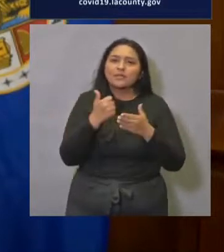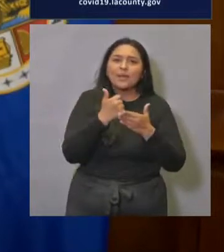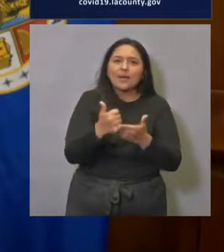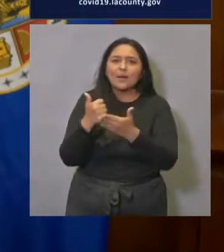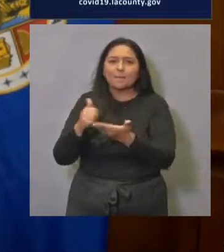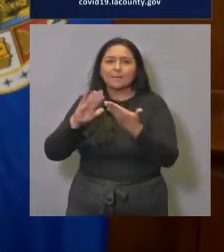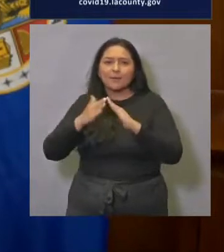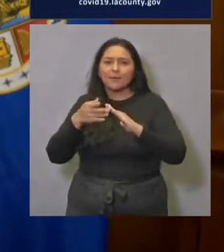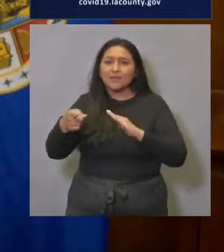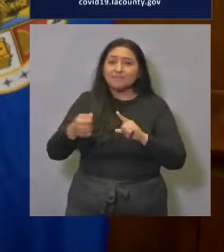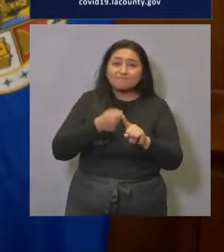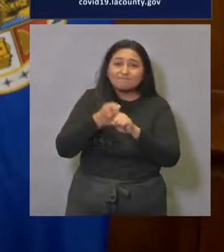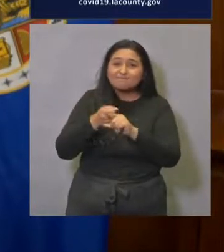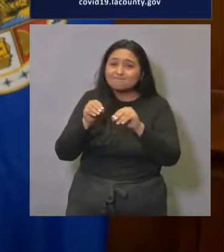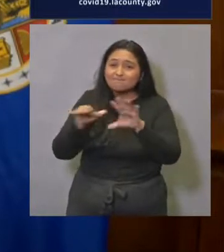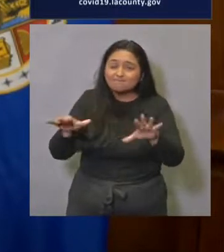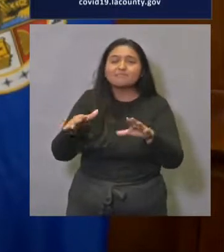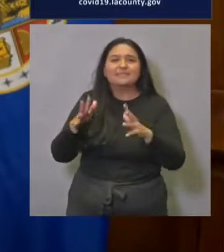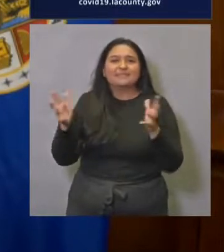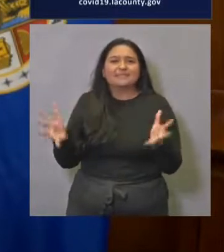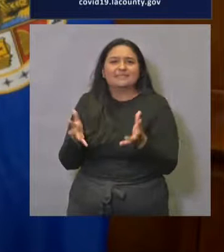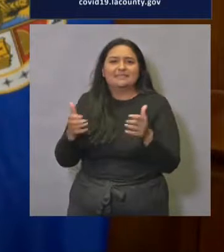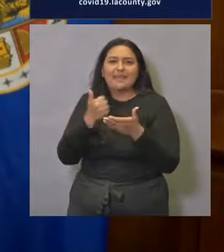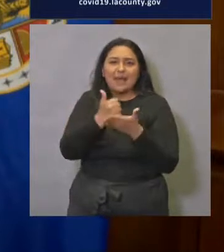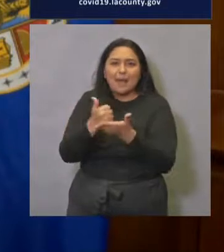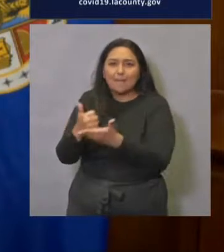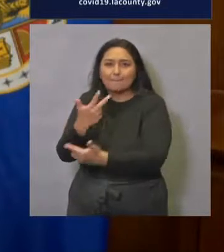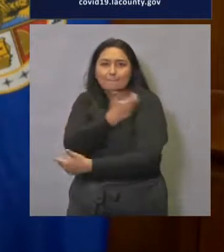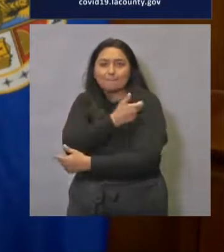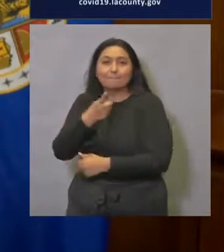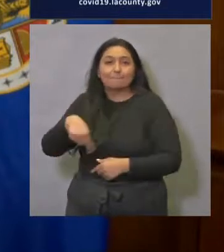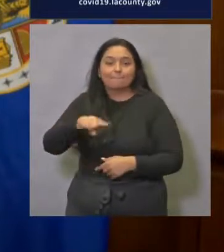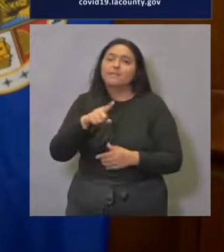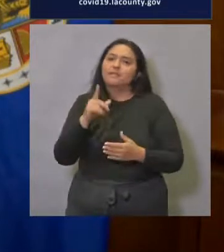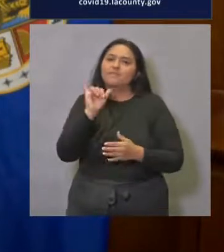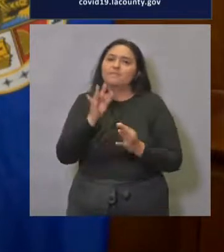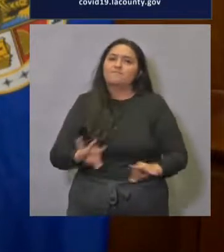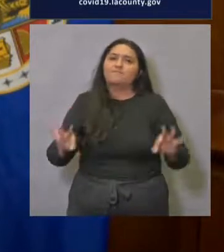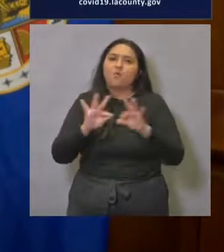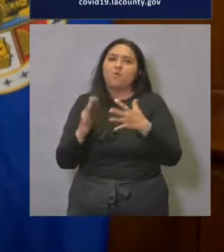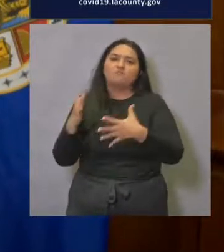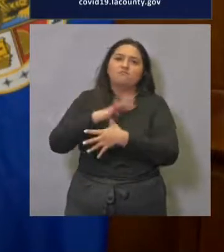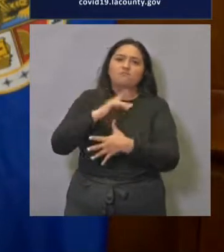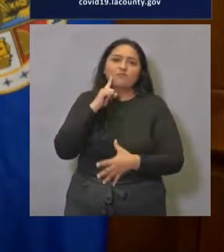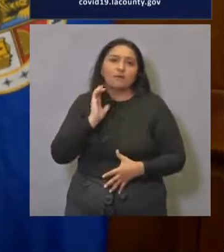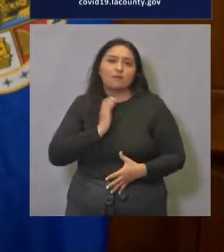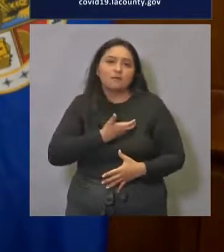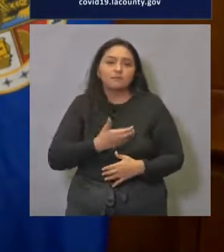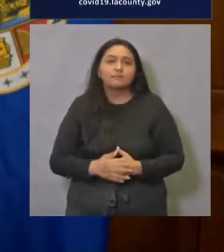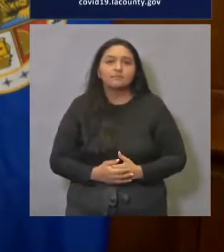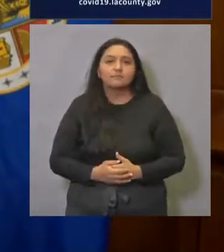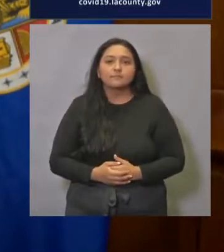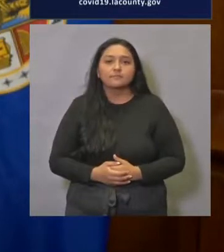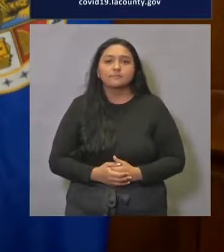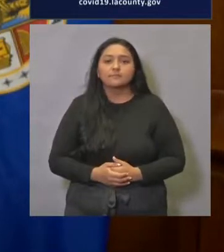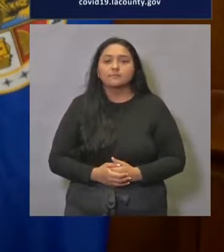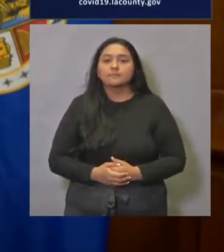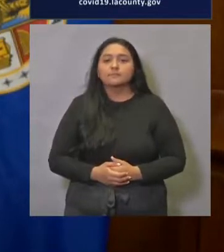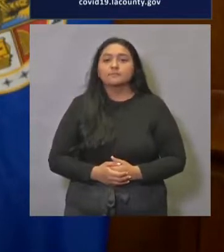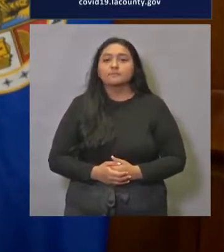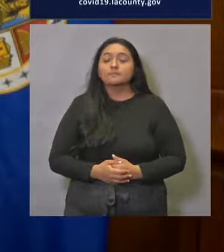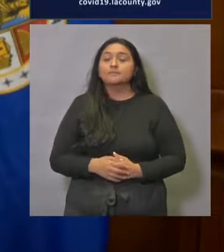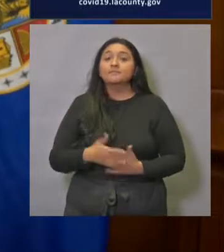afectadas es muy importante ahora más que nunca. Esto especialmente cierto dado el aumento